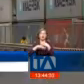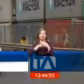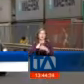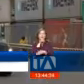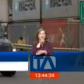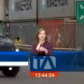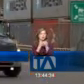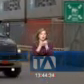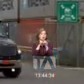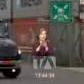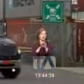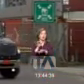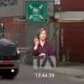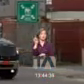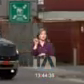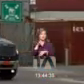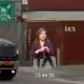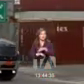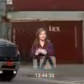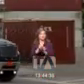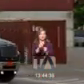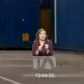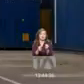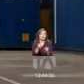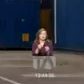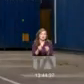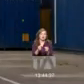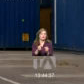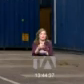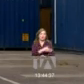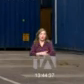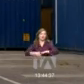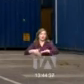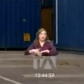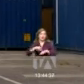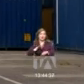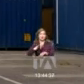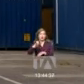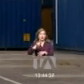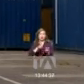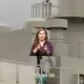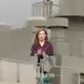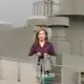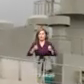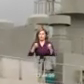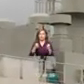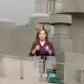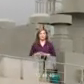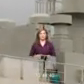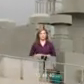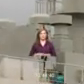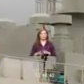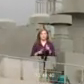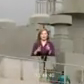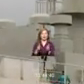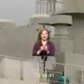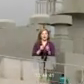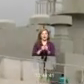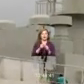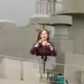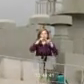privado. En los ingresos terrestres, aéreos y fluviales del país también se intensificaron los controles. Personal de Agrocalidad